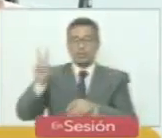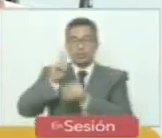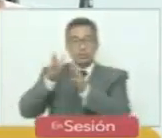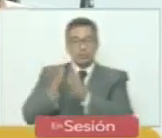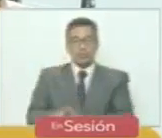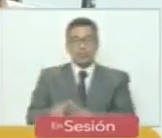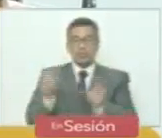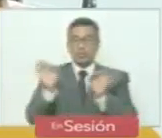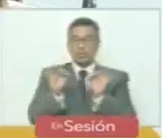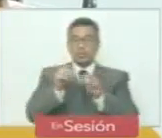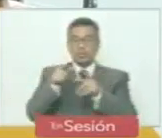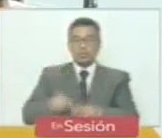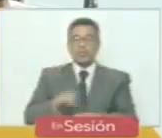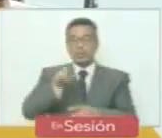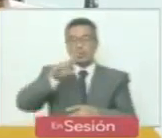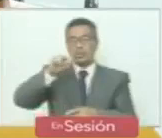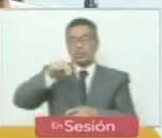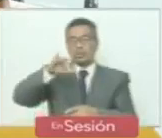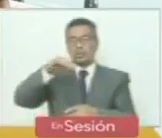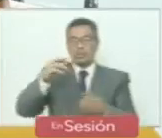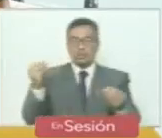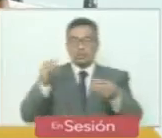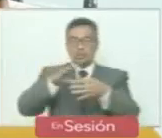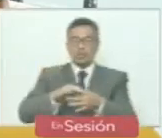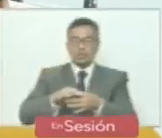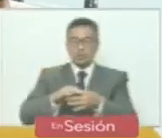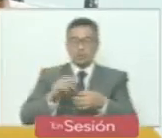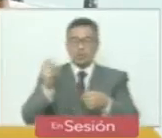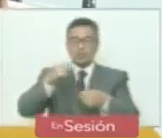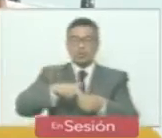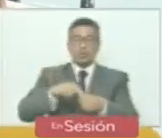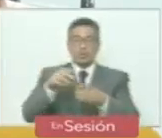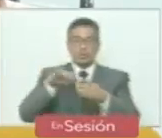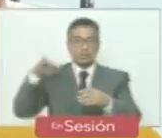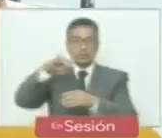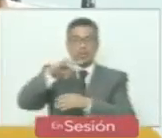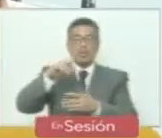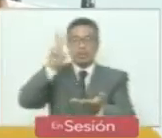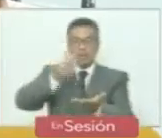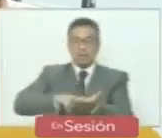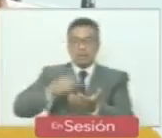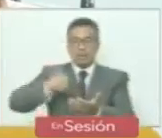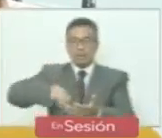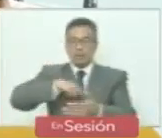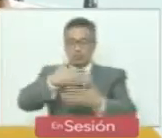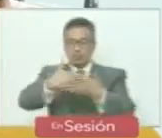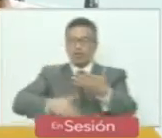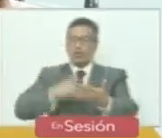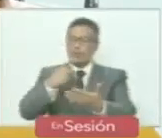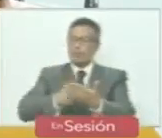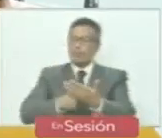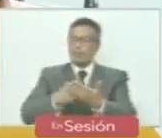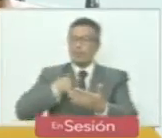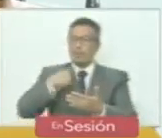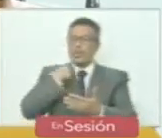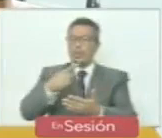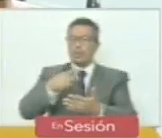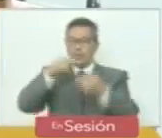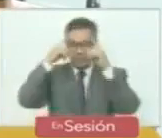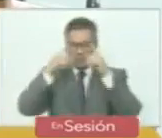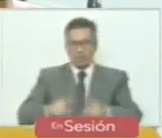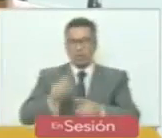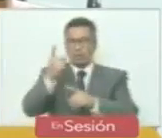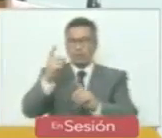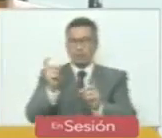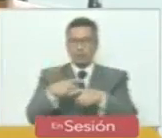ni ninguno de los ciudadanos iraníes que formaban parte de su tripulación. Y vamos a pasar a aprobar nuestra tesis con los propios dichos de la sentencia del 1